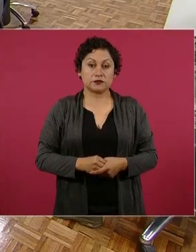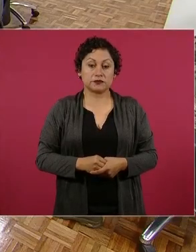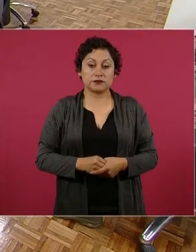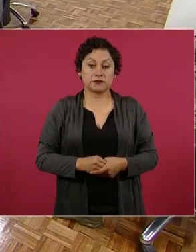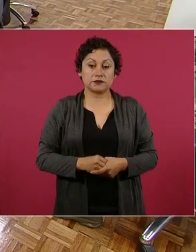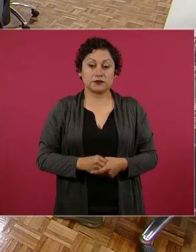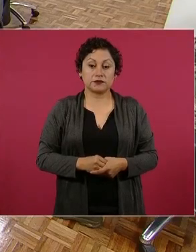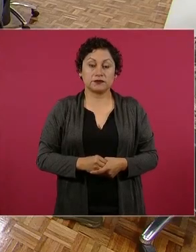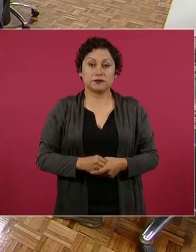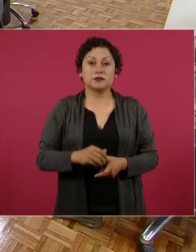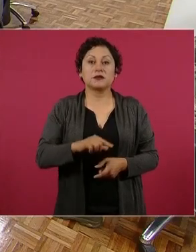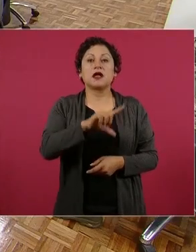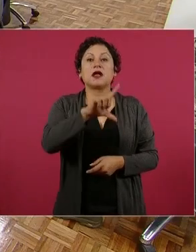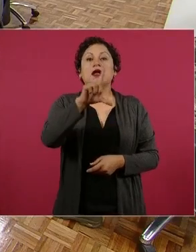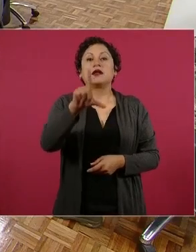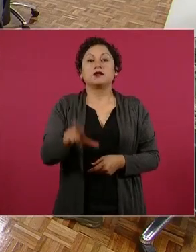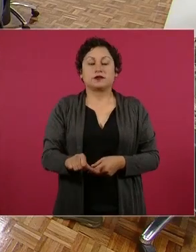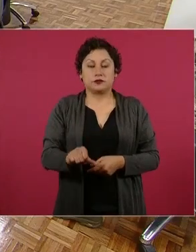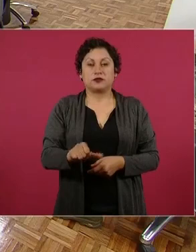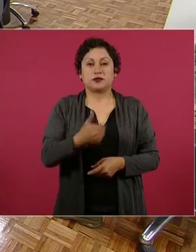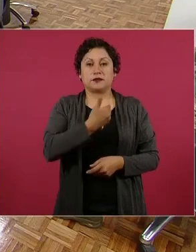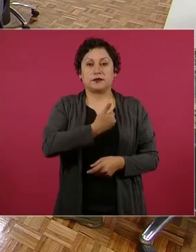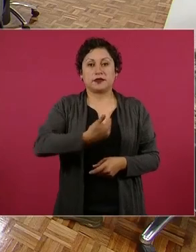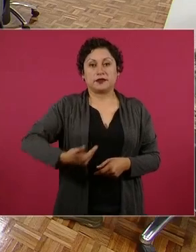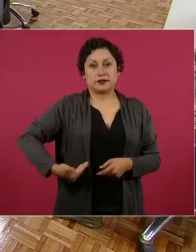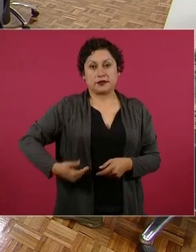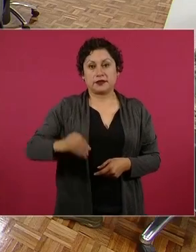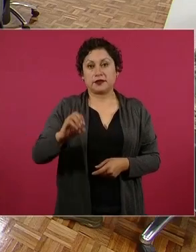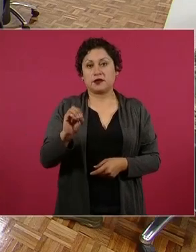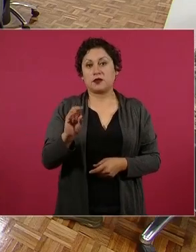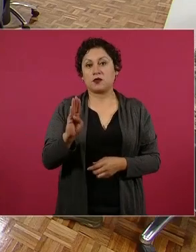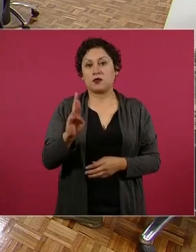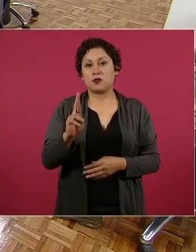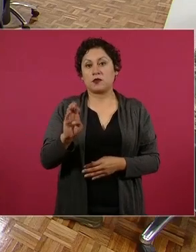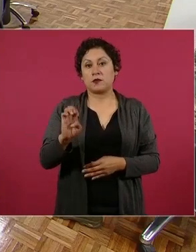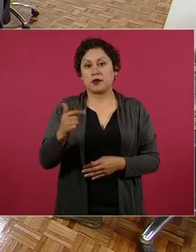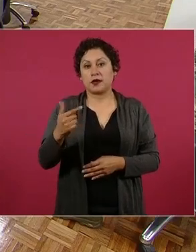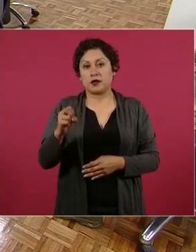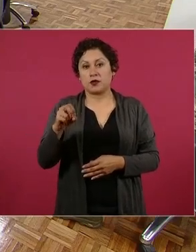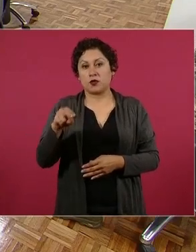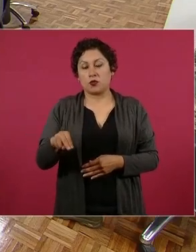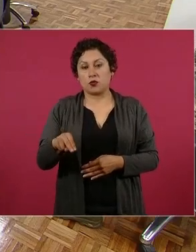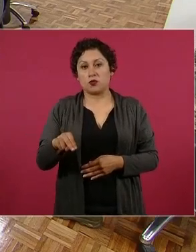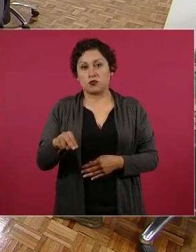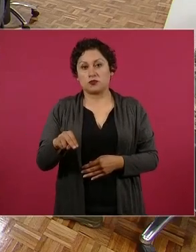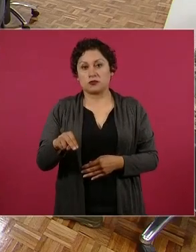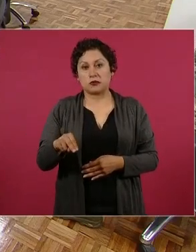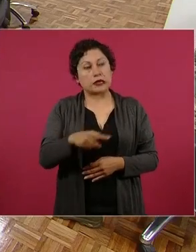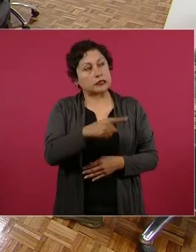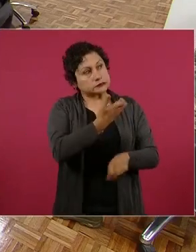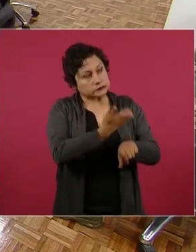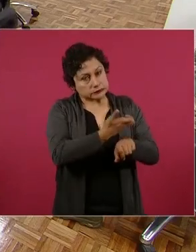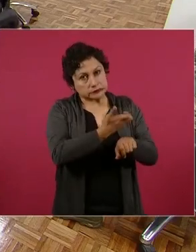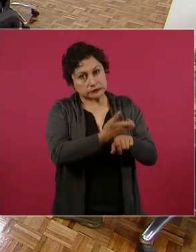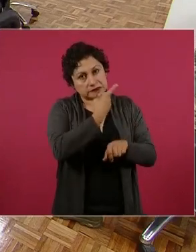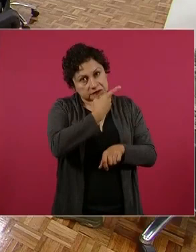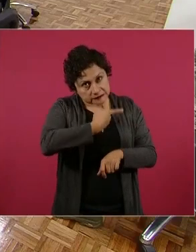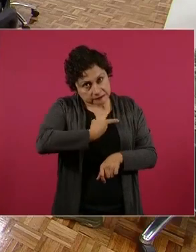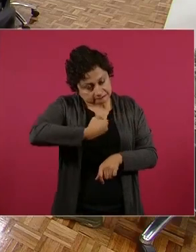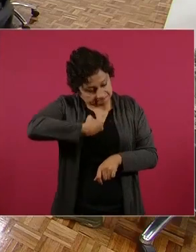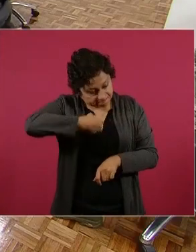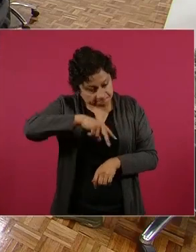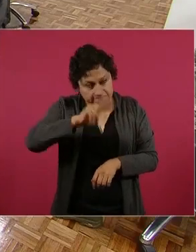con el presidente Obregón, que le urgía que lo reconociera Estados Unidos. Y